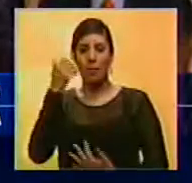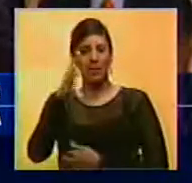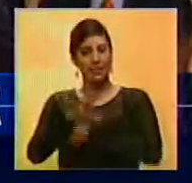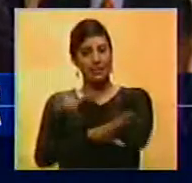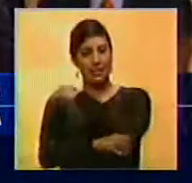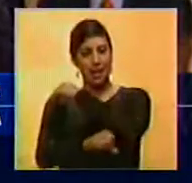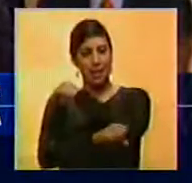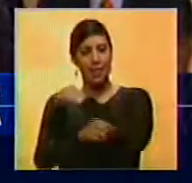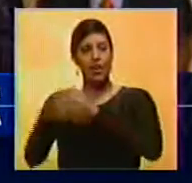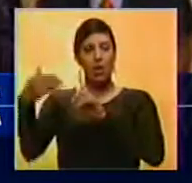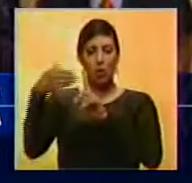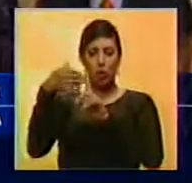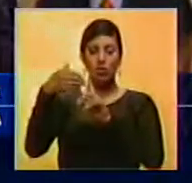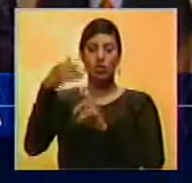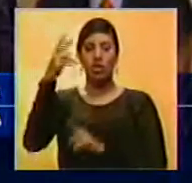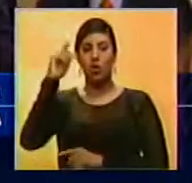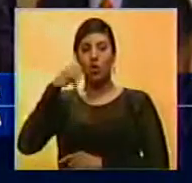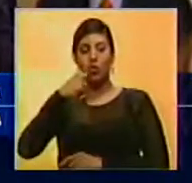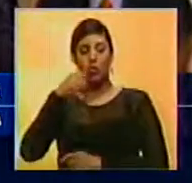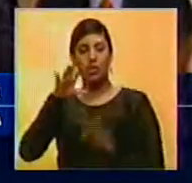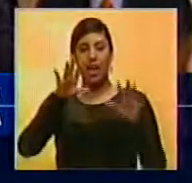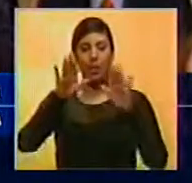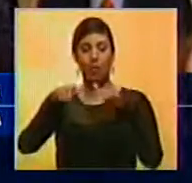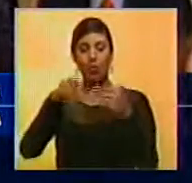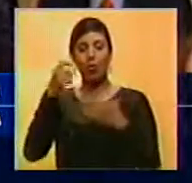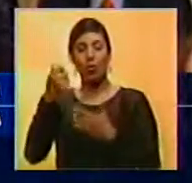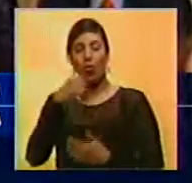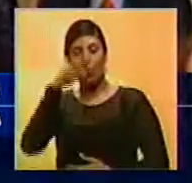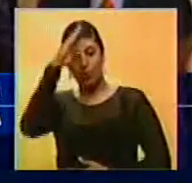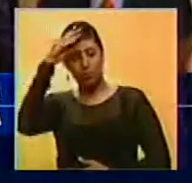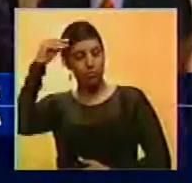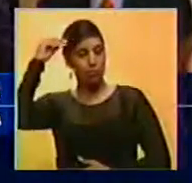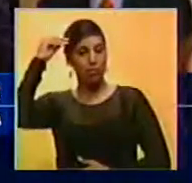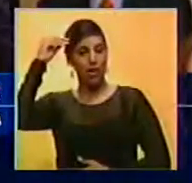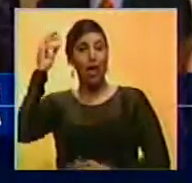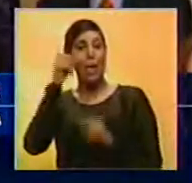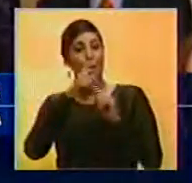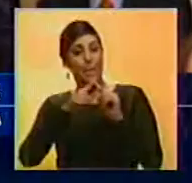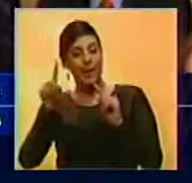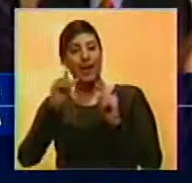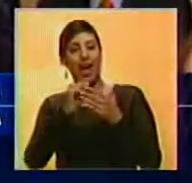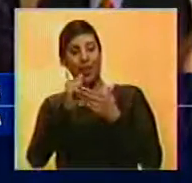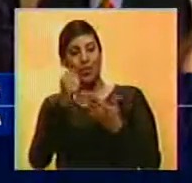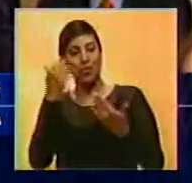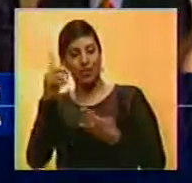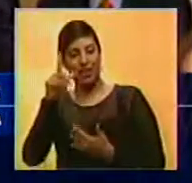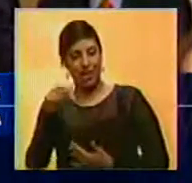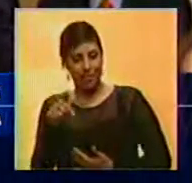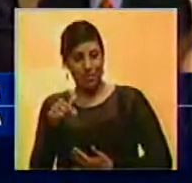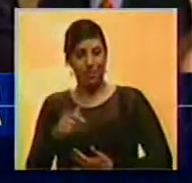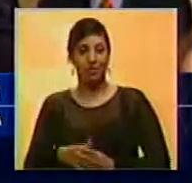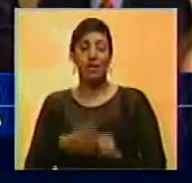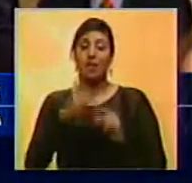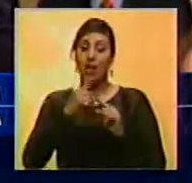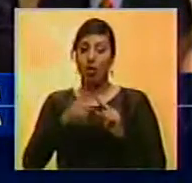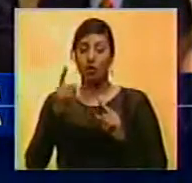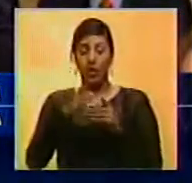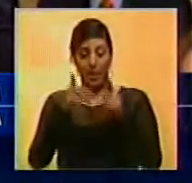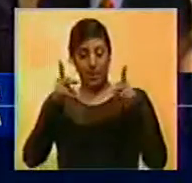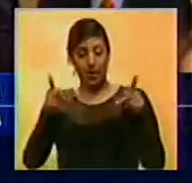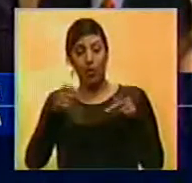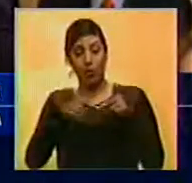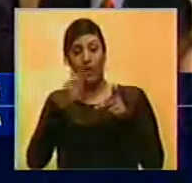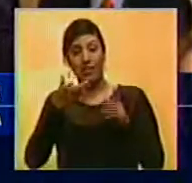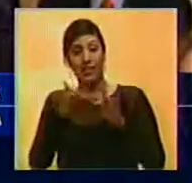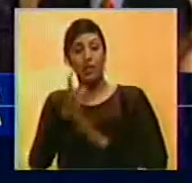ciberataques de rusia no buscaban simplemente desestabilizar el proceso electoral sino ayudar al candidato republicano el diario añadió